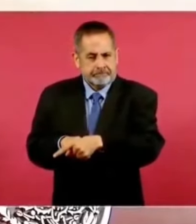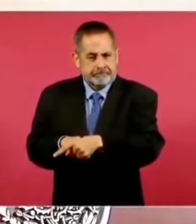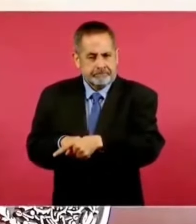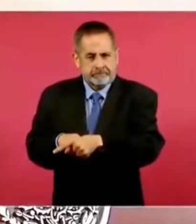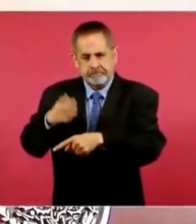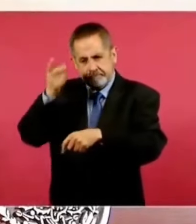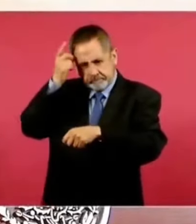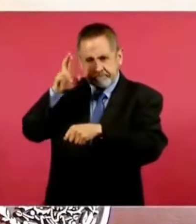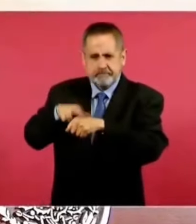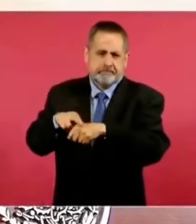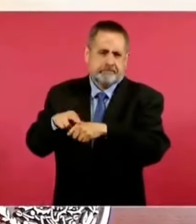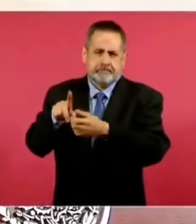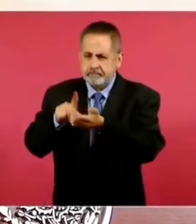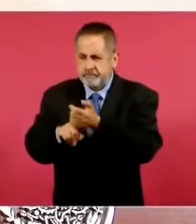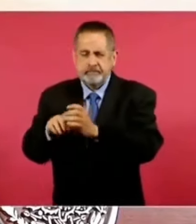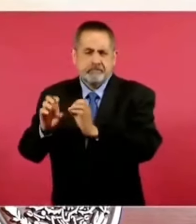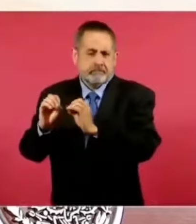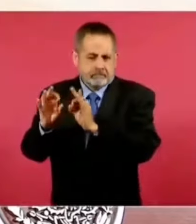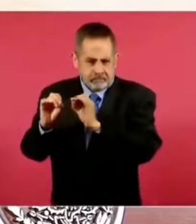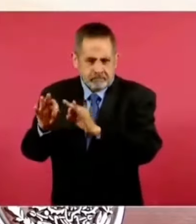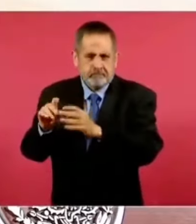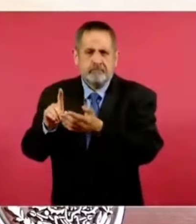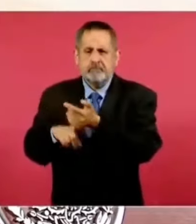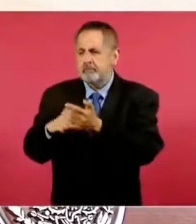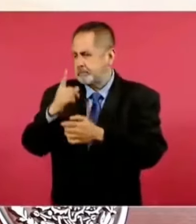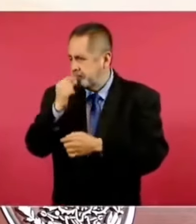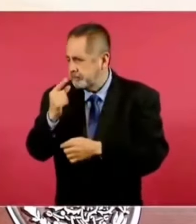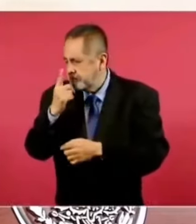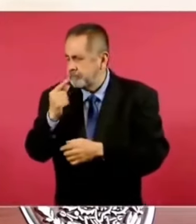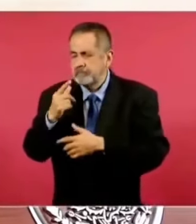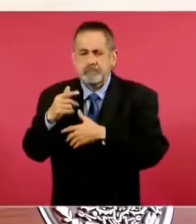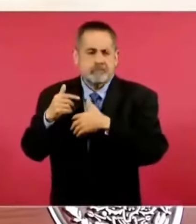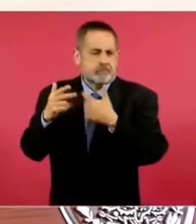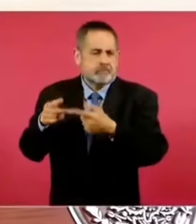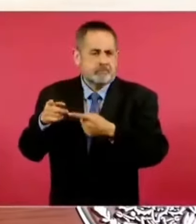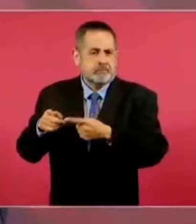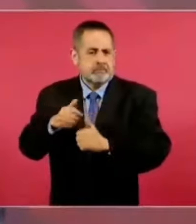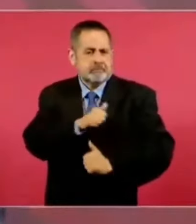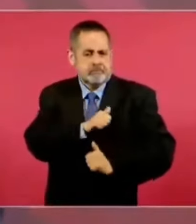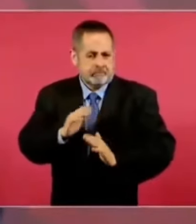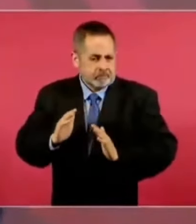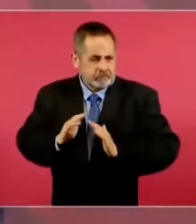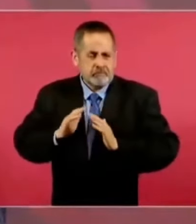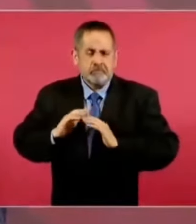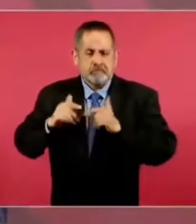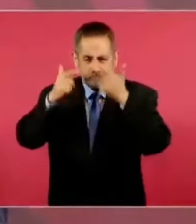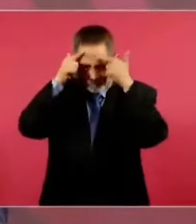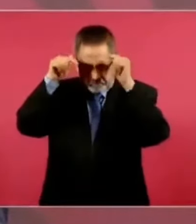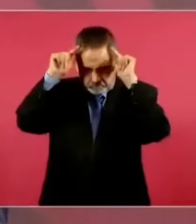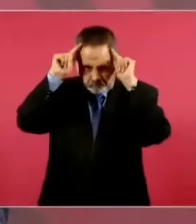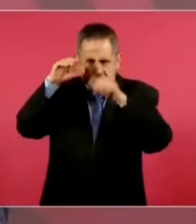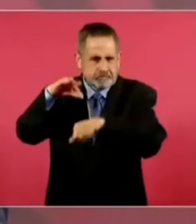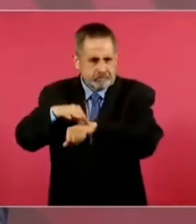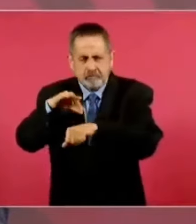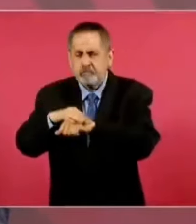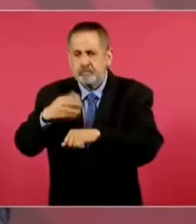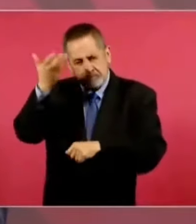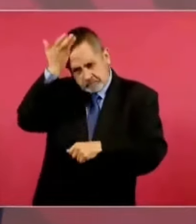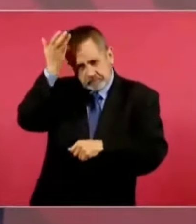directivos de oficinas, policías, soldados, marinos, médicos,